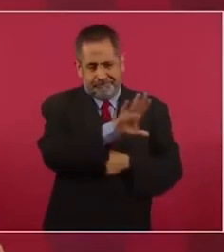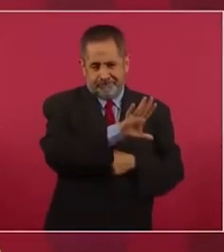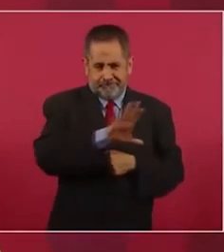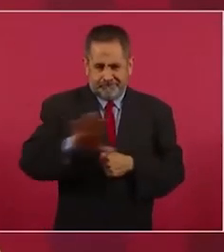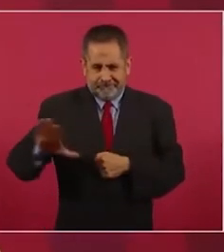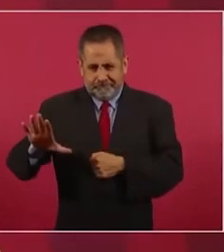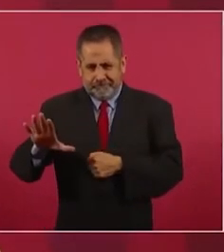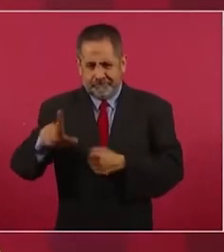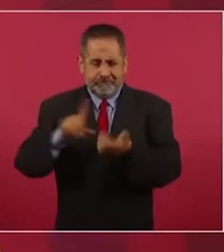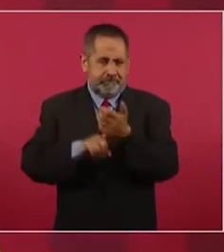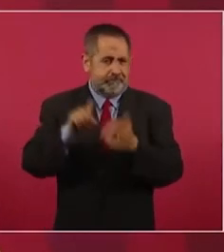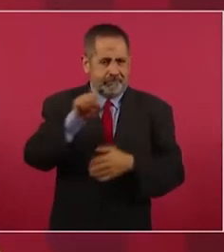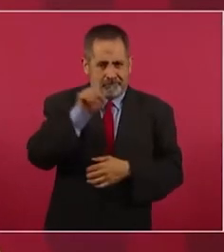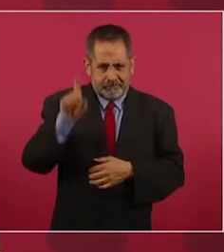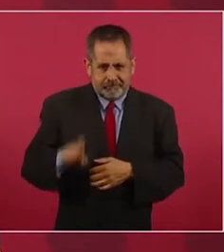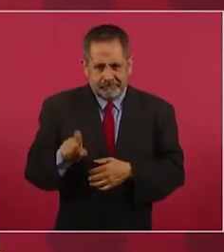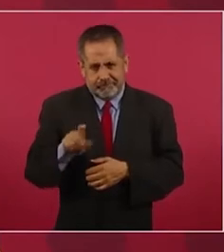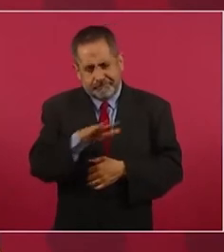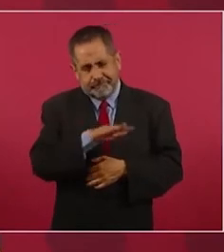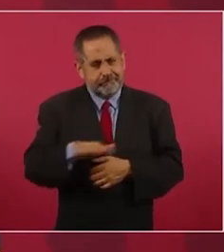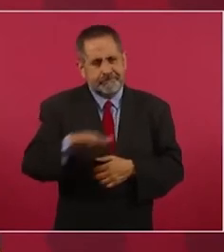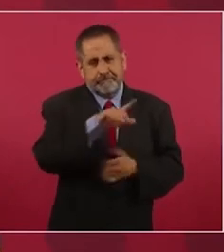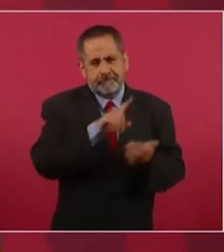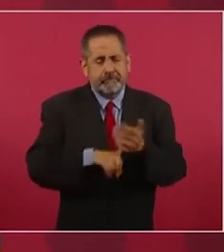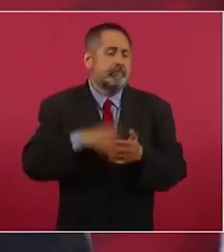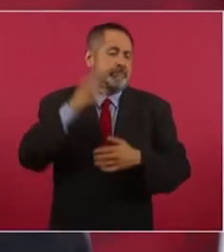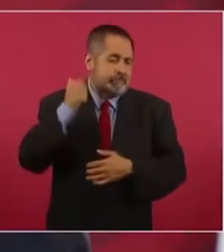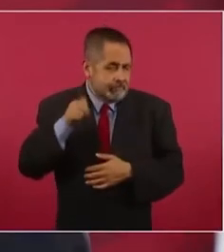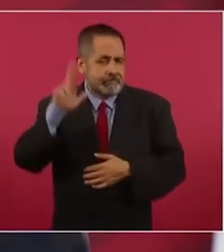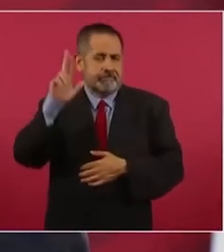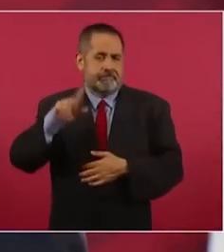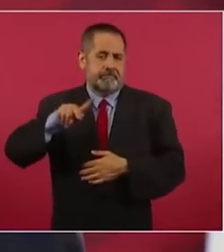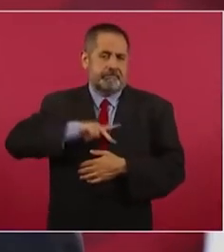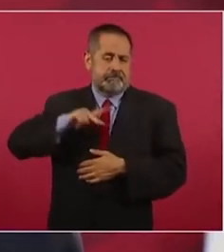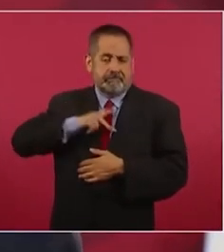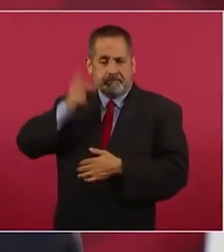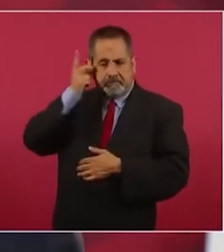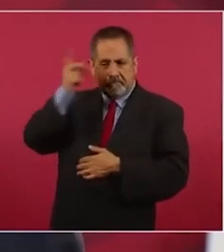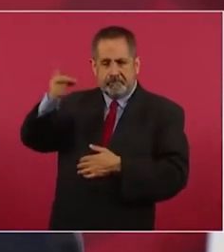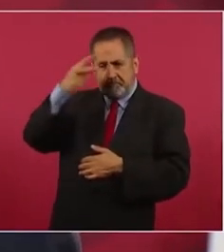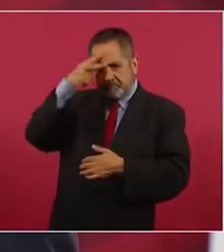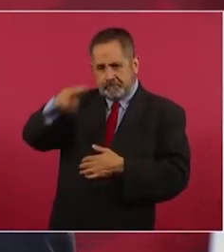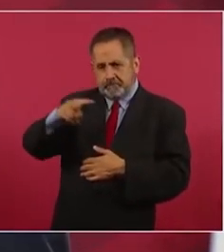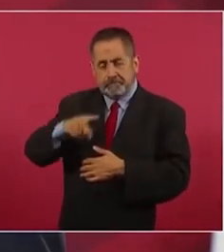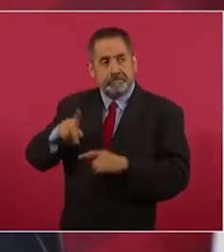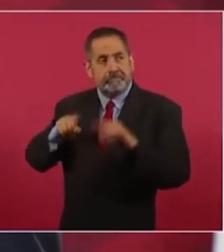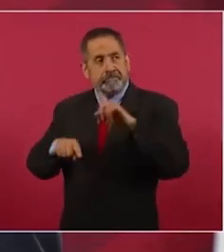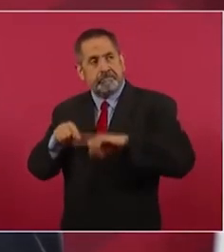región de Texas, pues pertenecía a México.